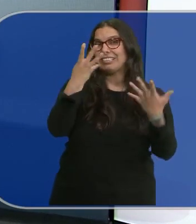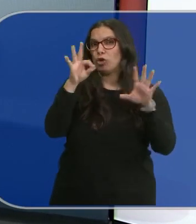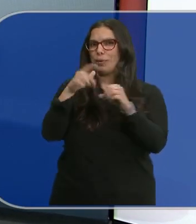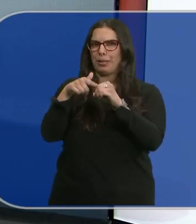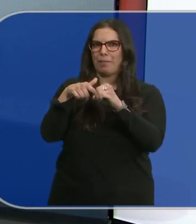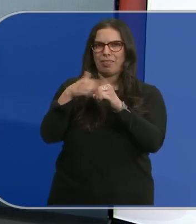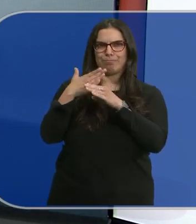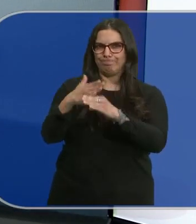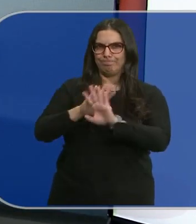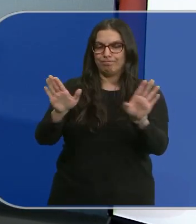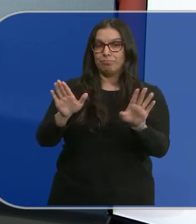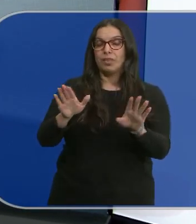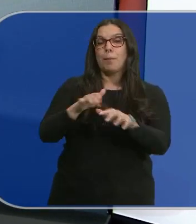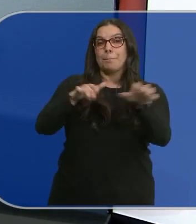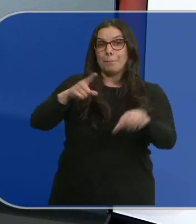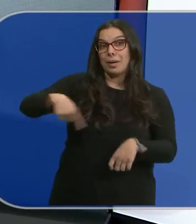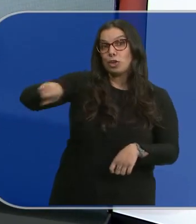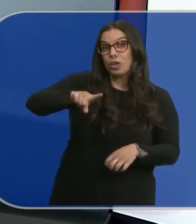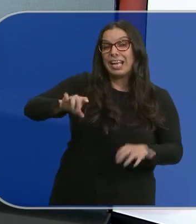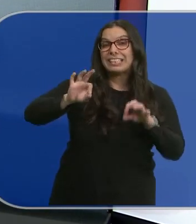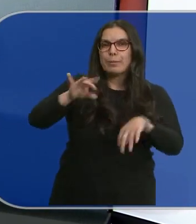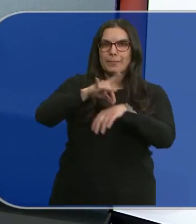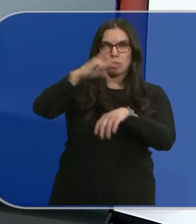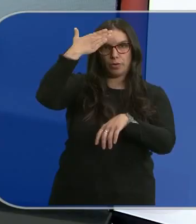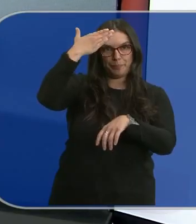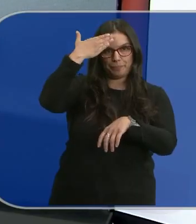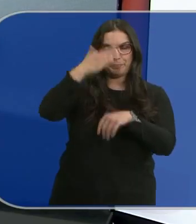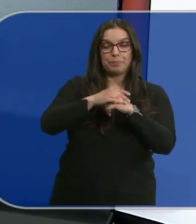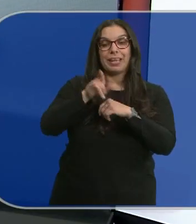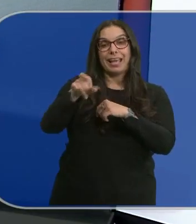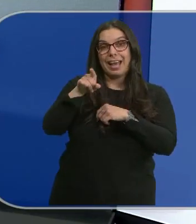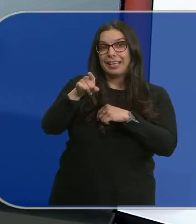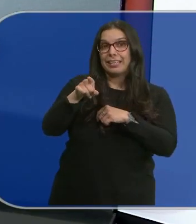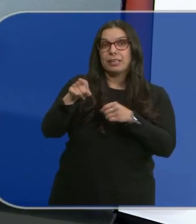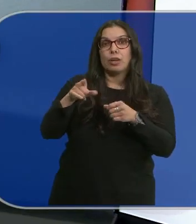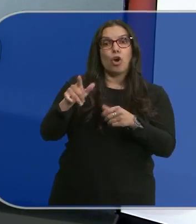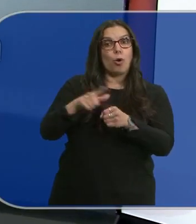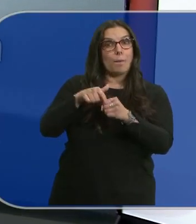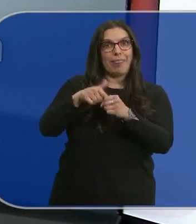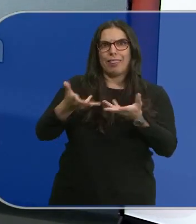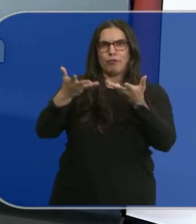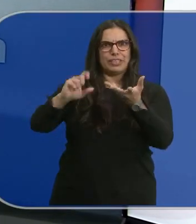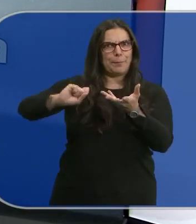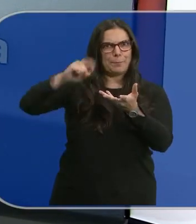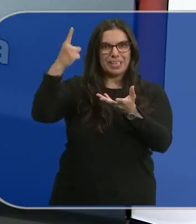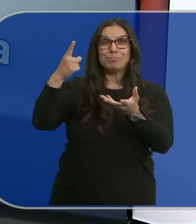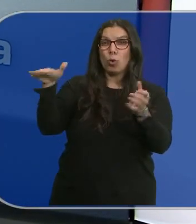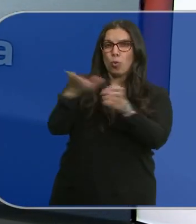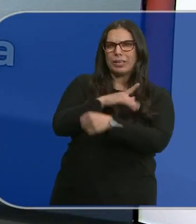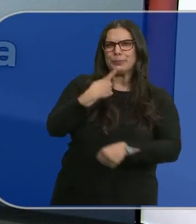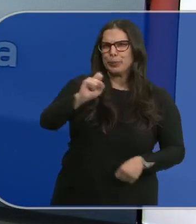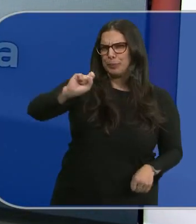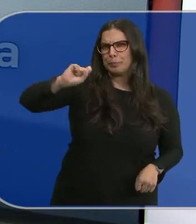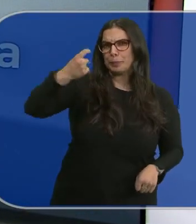plazas vacantes, la mayoría de ellas, 86, en medicina de familia. Es la especialidad que más plazas oferta y la que más cuesta cubrir,